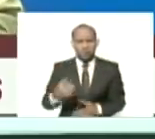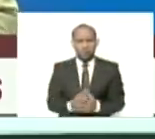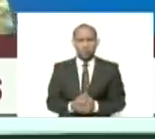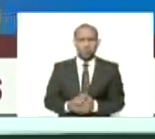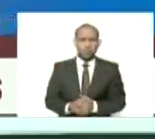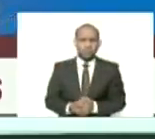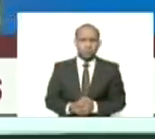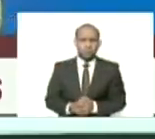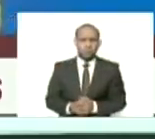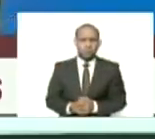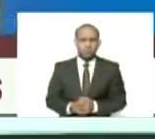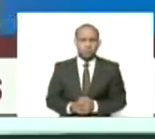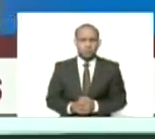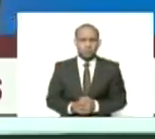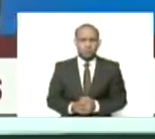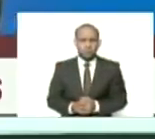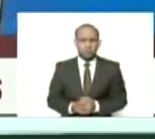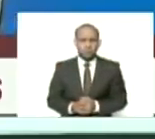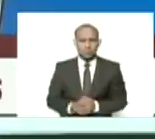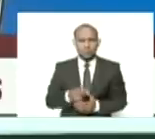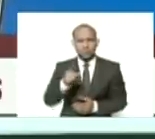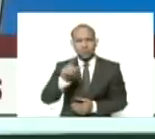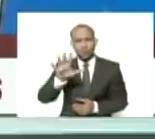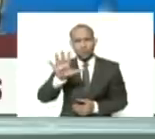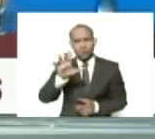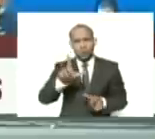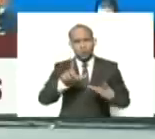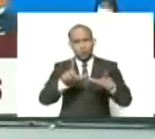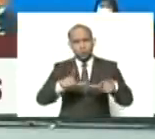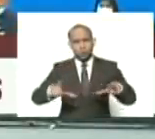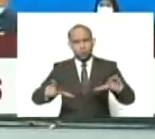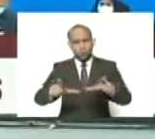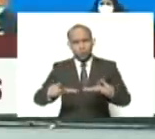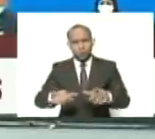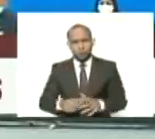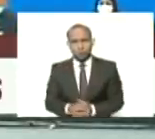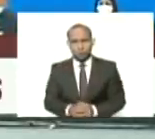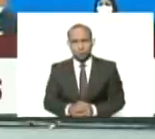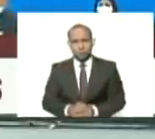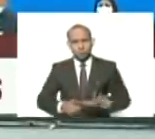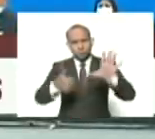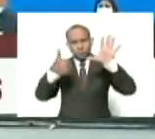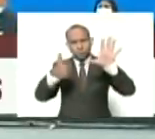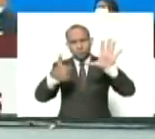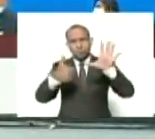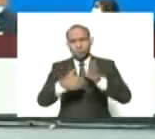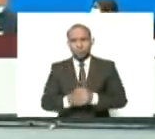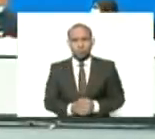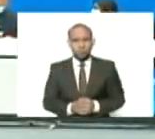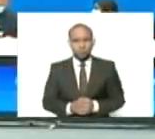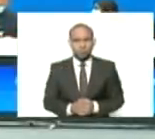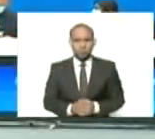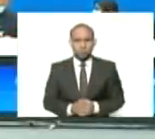discursiva. Eso es en quinto lugar, ¿verdad? En sexto lugar,